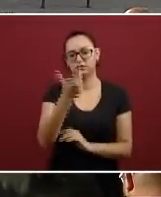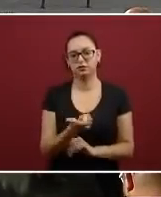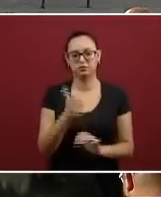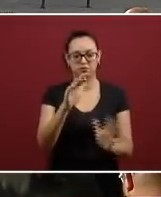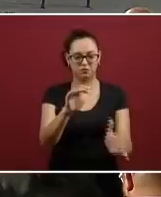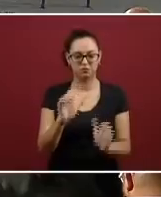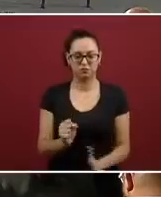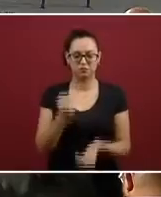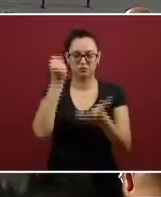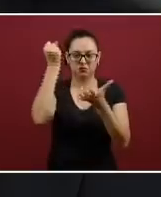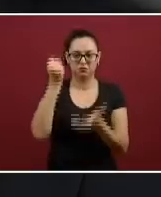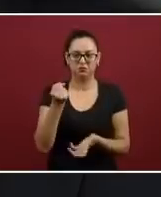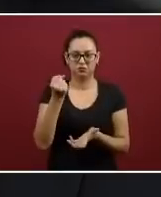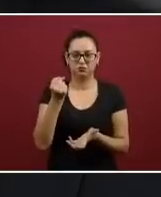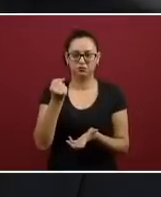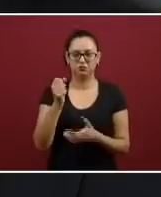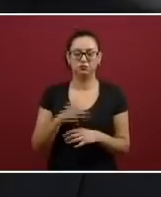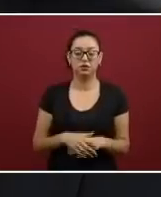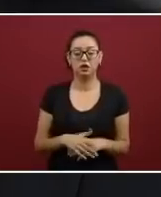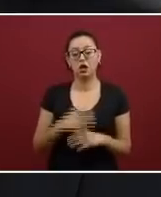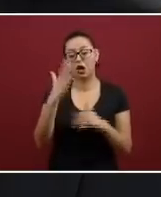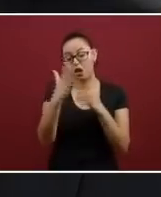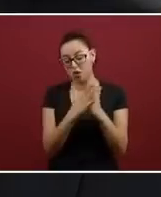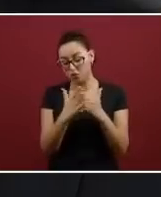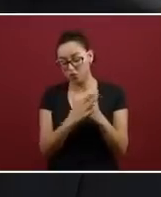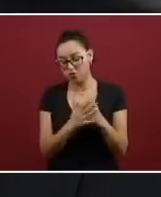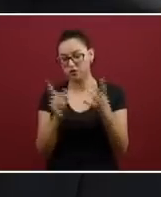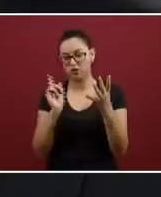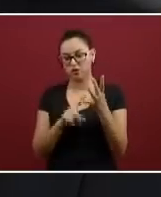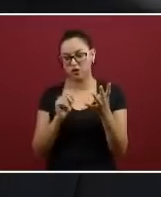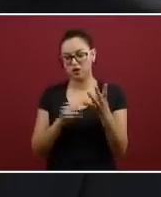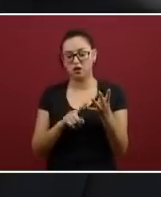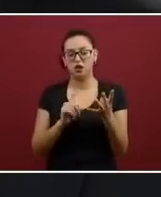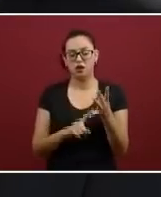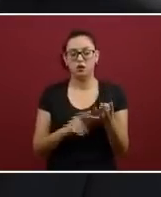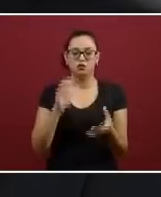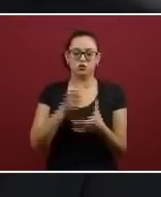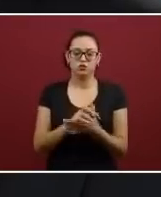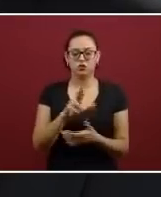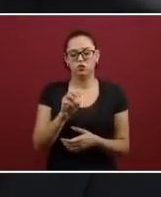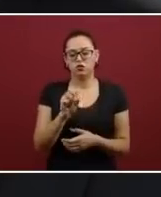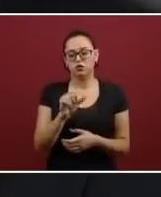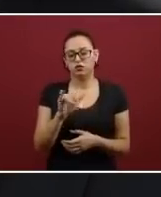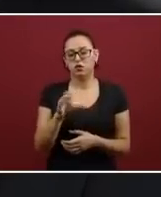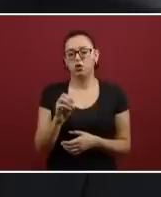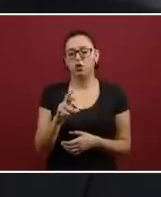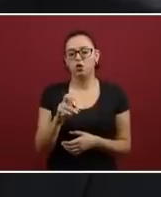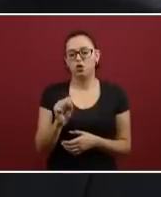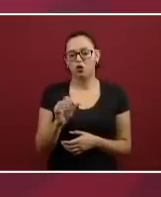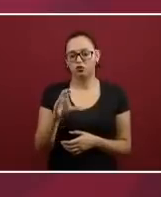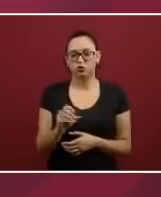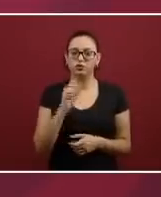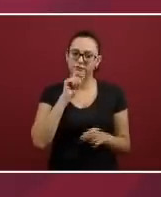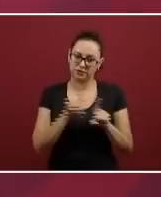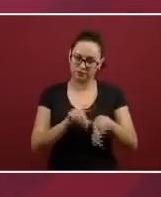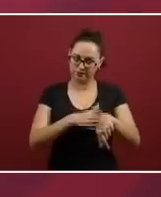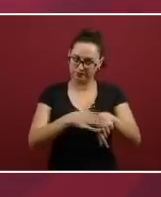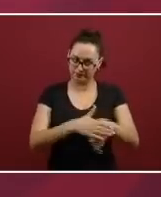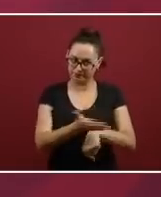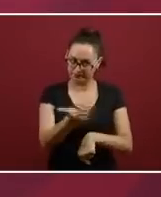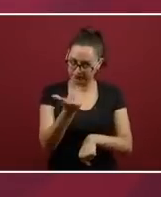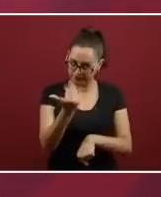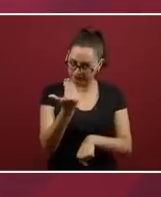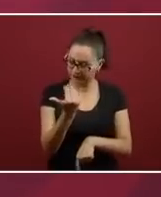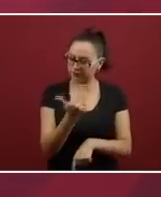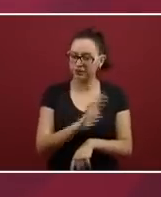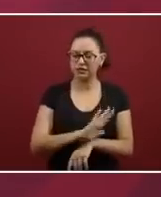recuperar una cuarta que tiene el esposo de rosi orozco este y ya se la solicitamos para que insisto